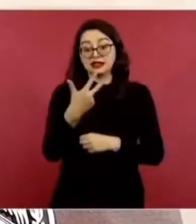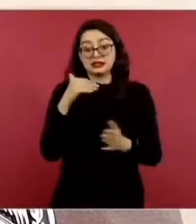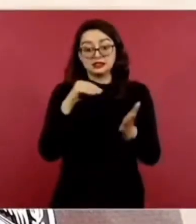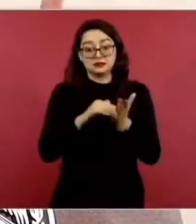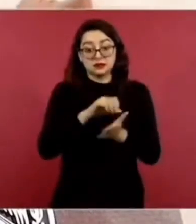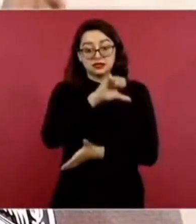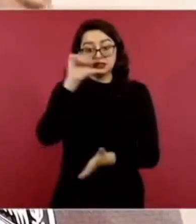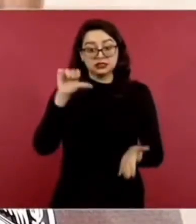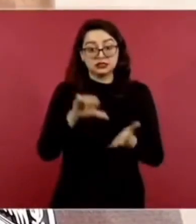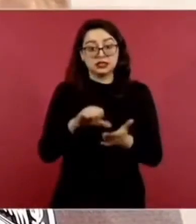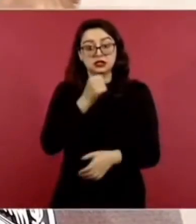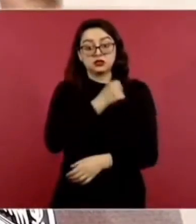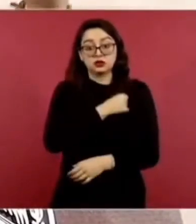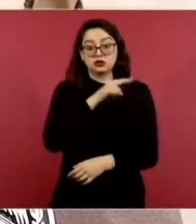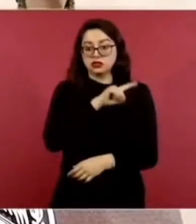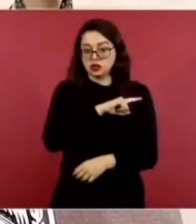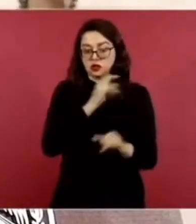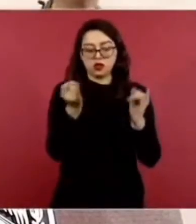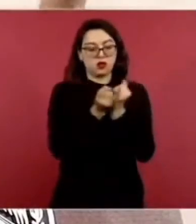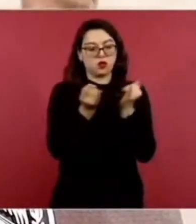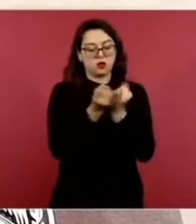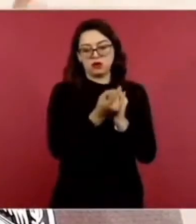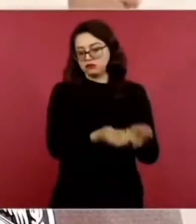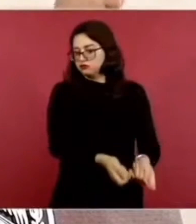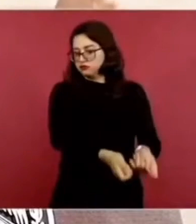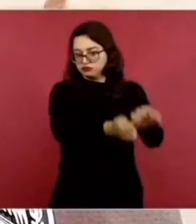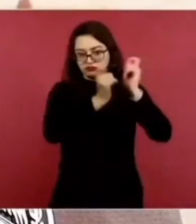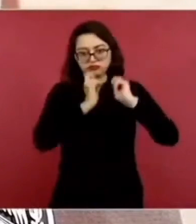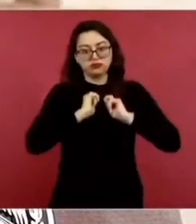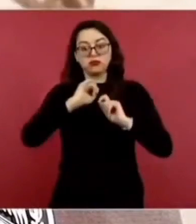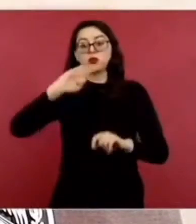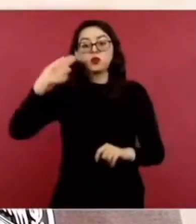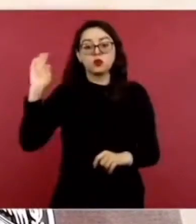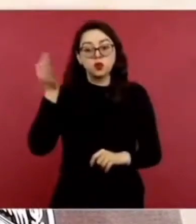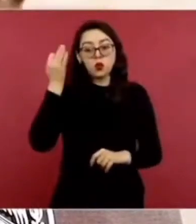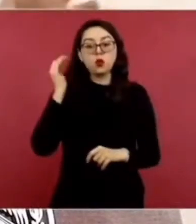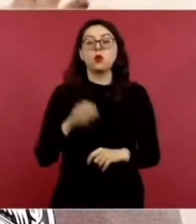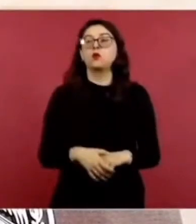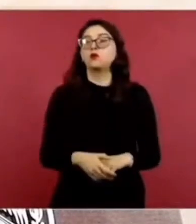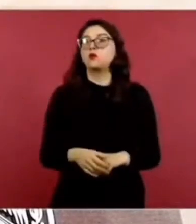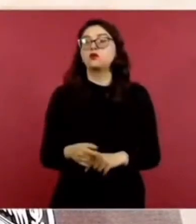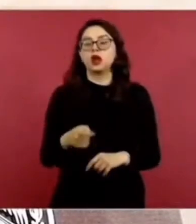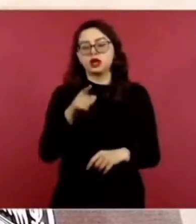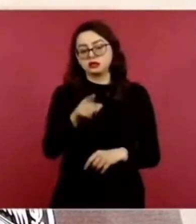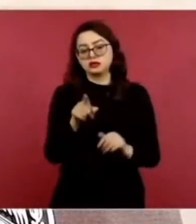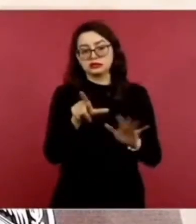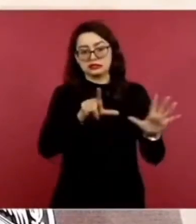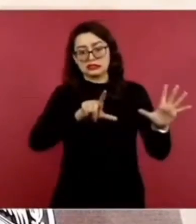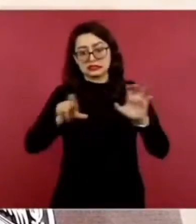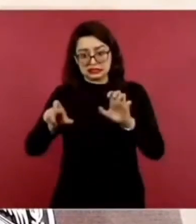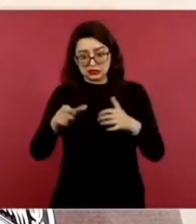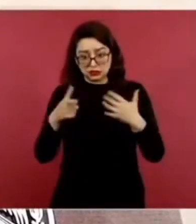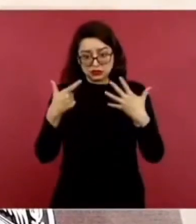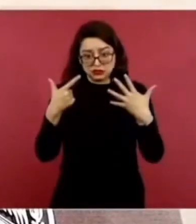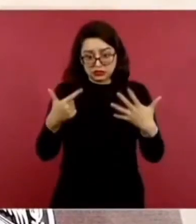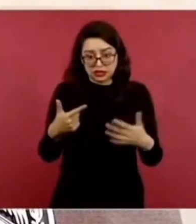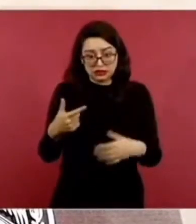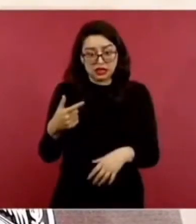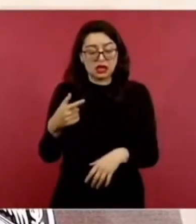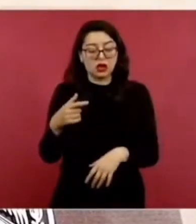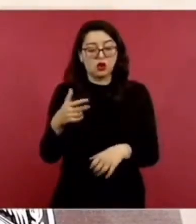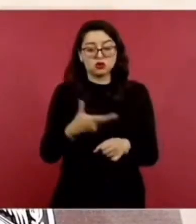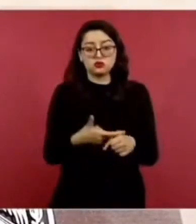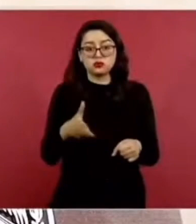el reportero Zedillo, desde un hospital grande en la Ciudad de México de alta especialidad o en cualquier estado hasta un hospital básico